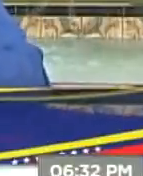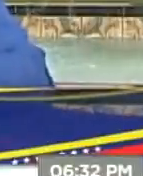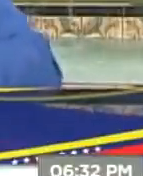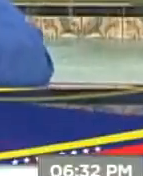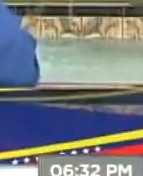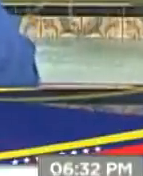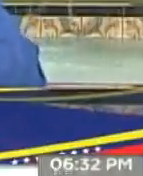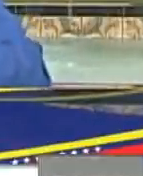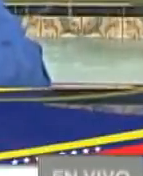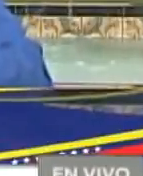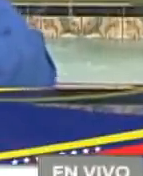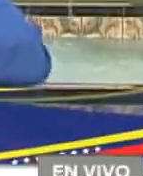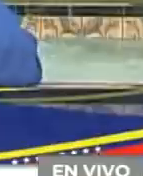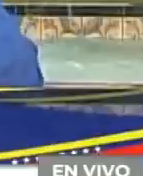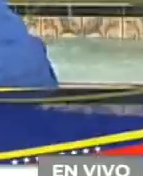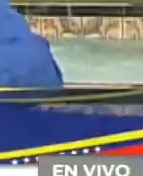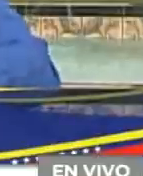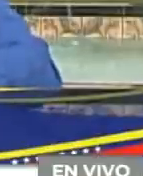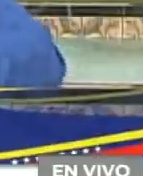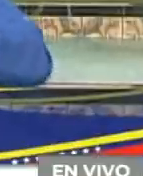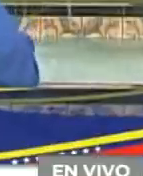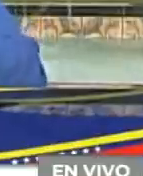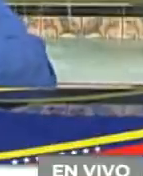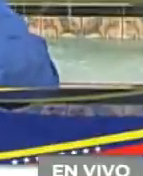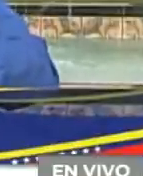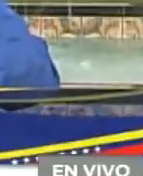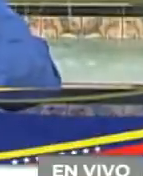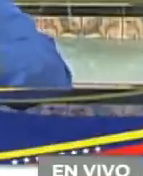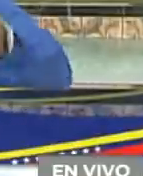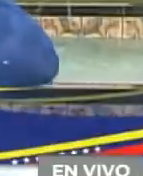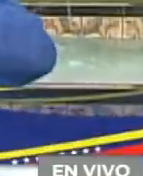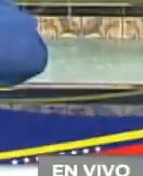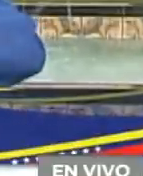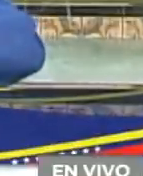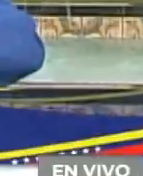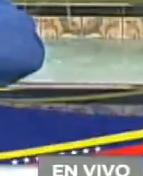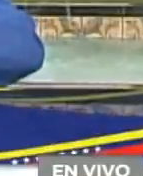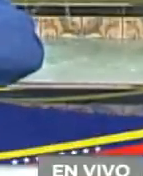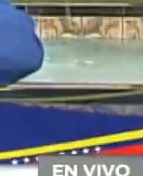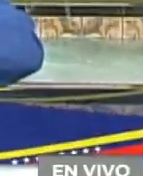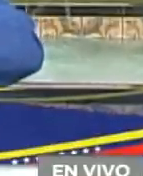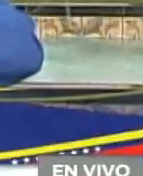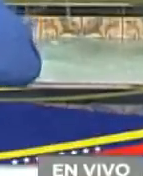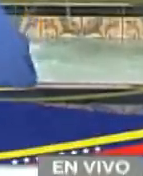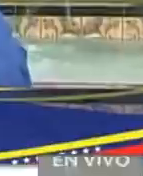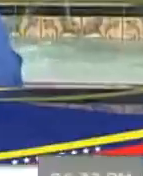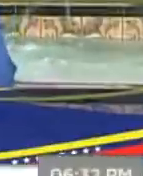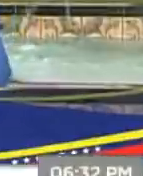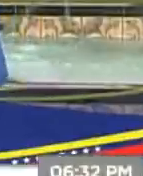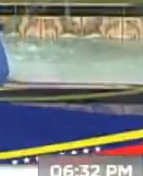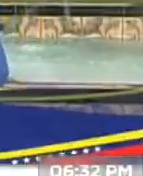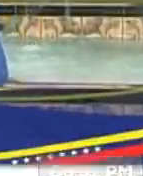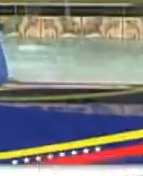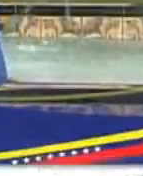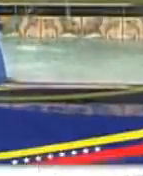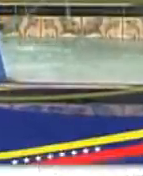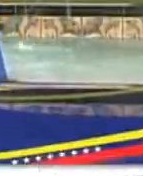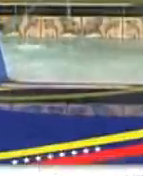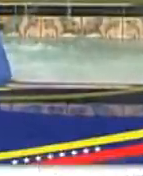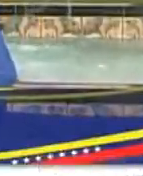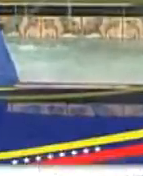trabajo propio planificación mente clara manos clara siembra y cosecha